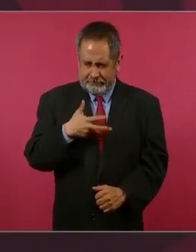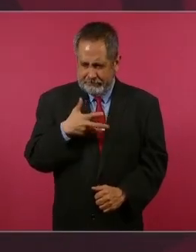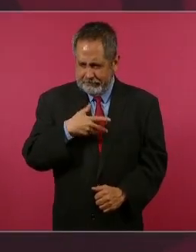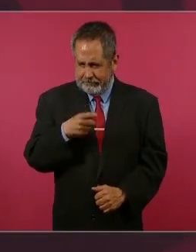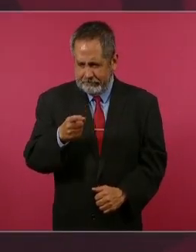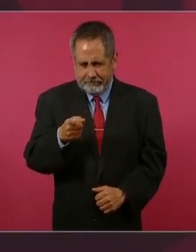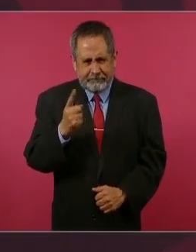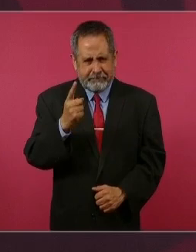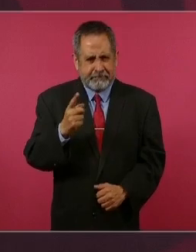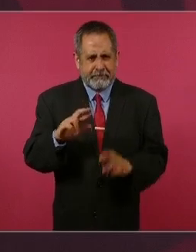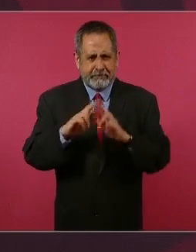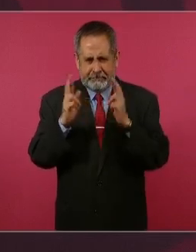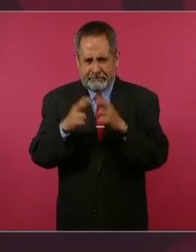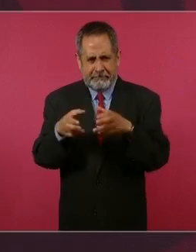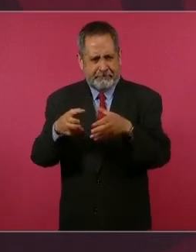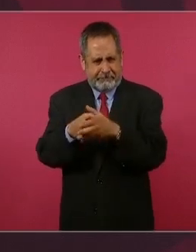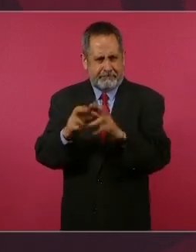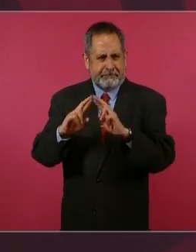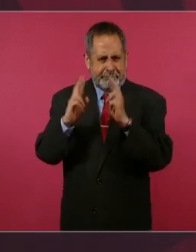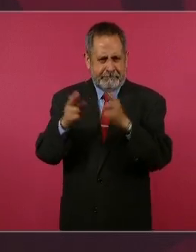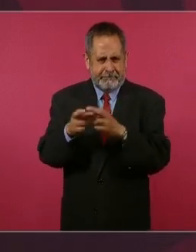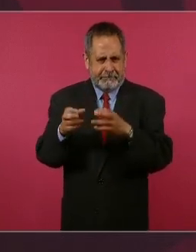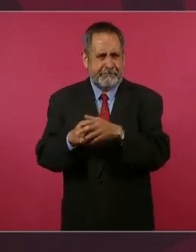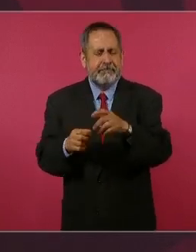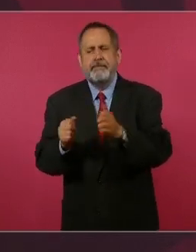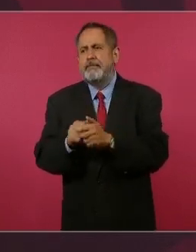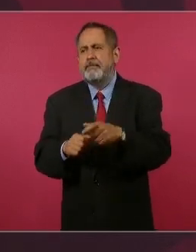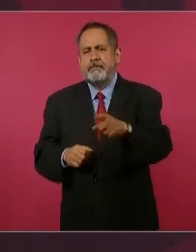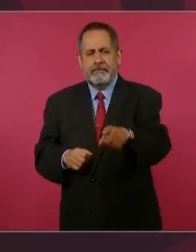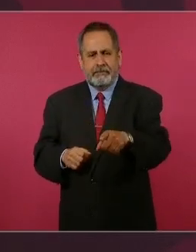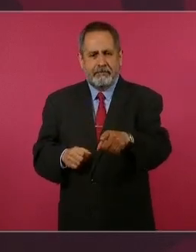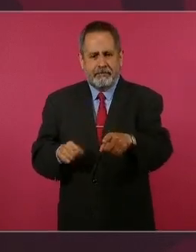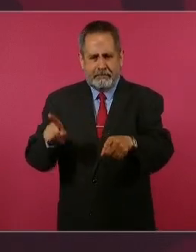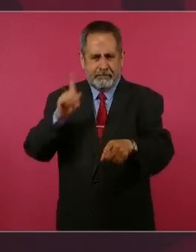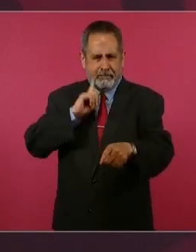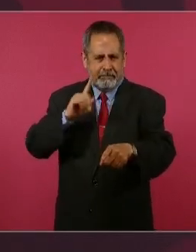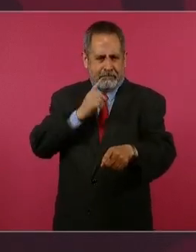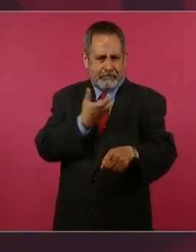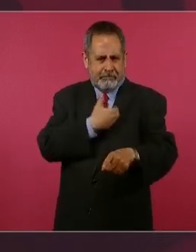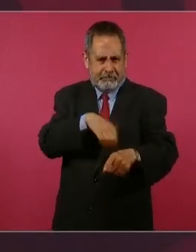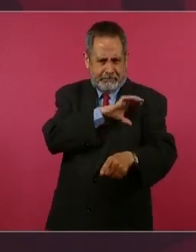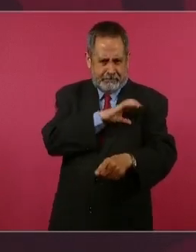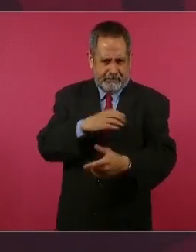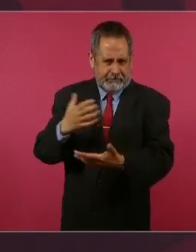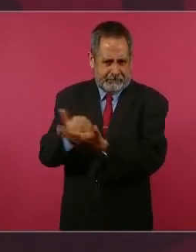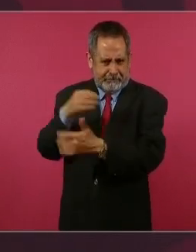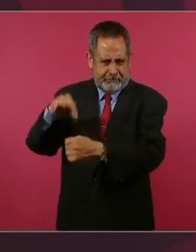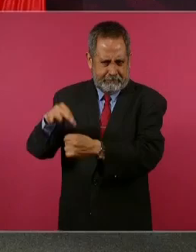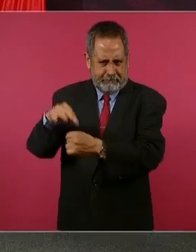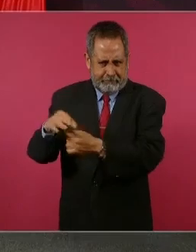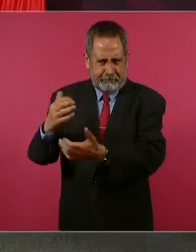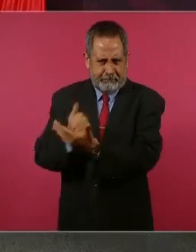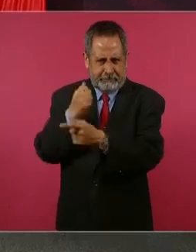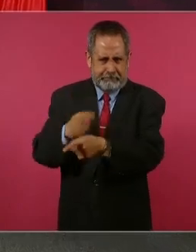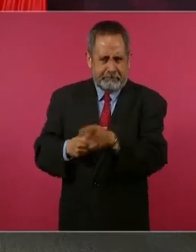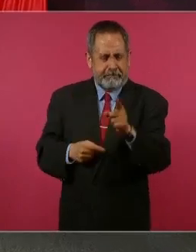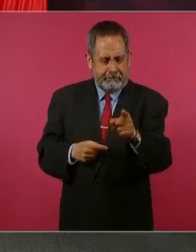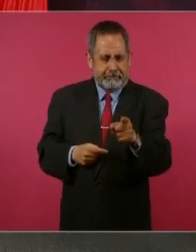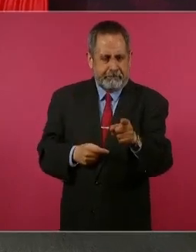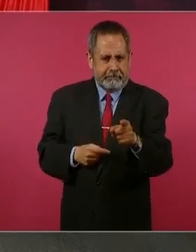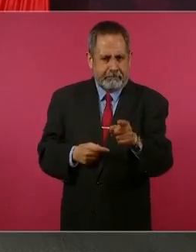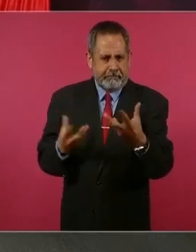una reunión con la virtual presidenta electa